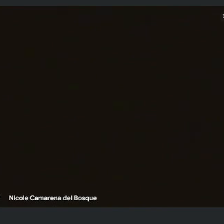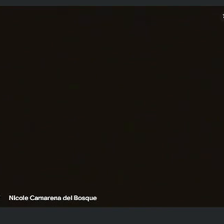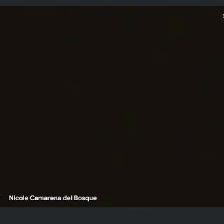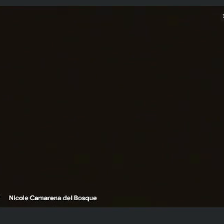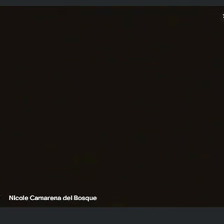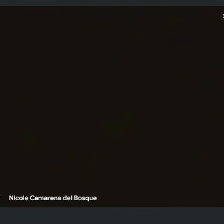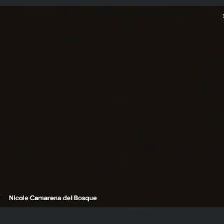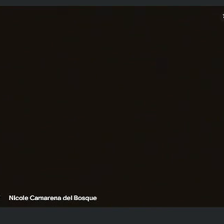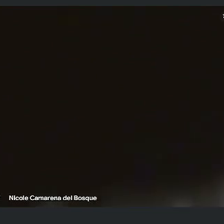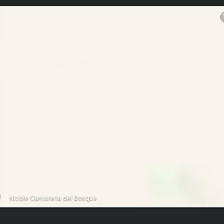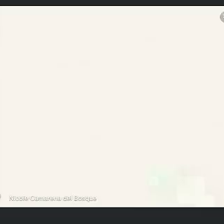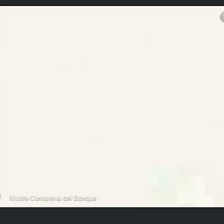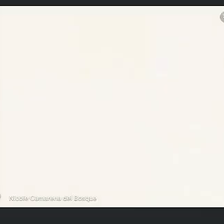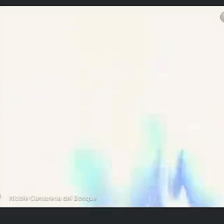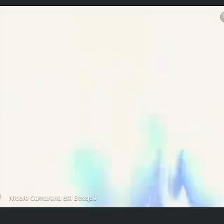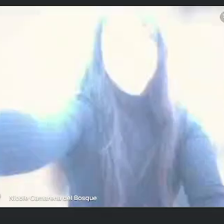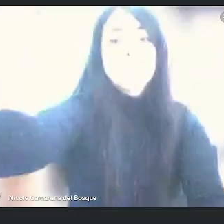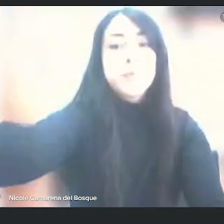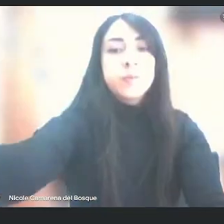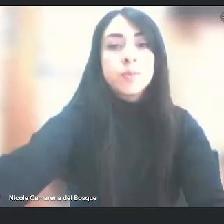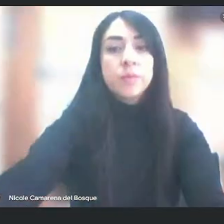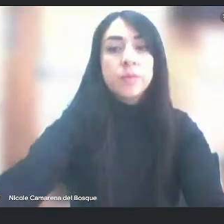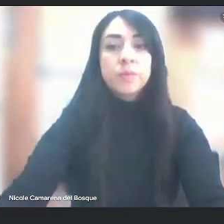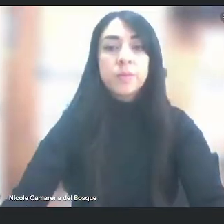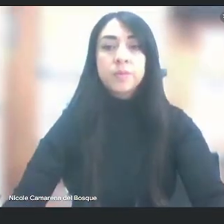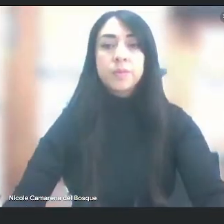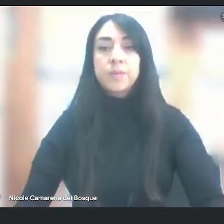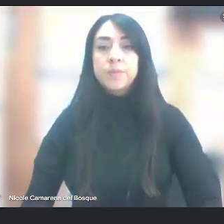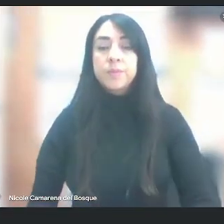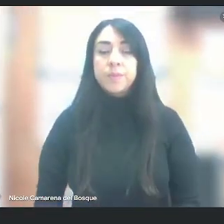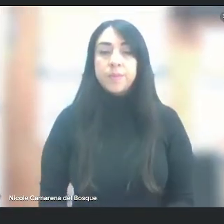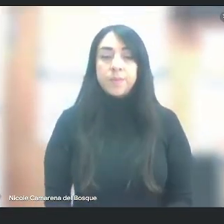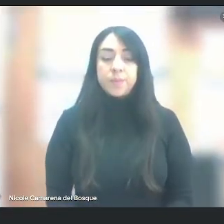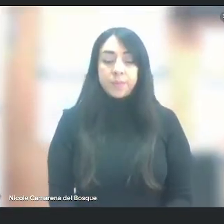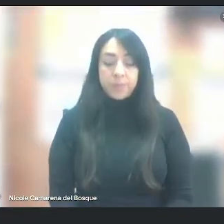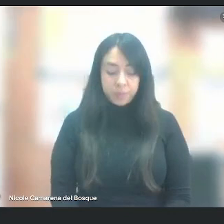personas menstruantes con discapacidad.